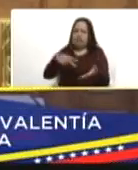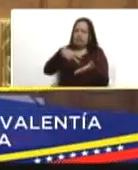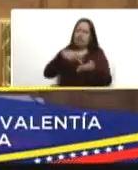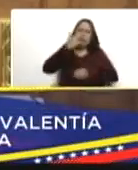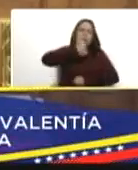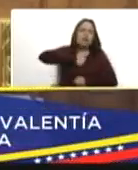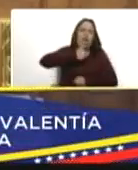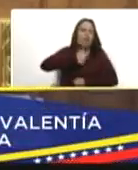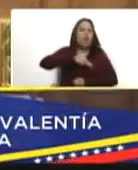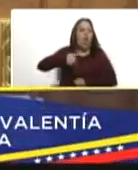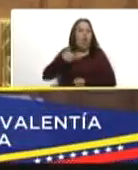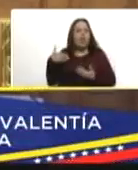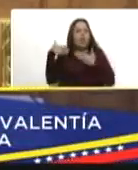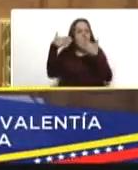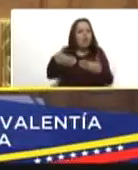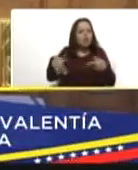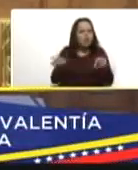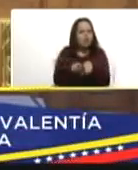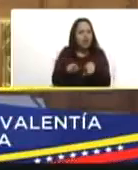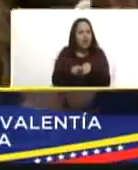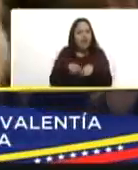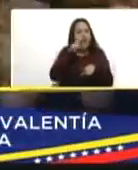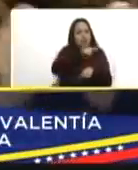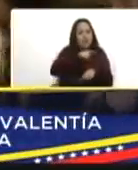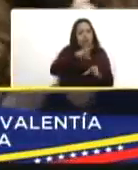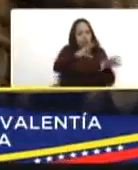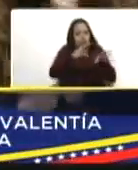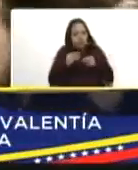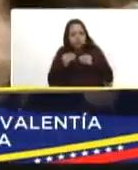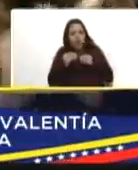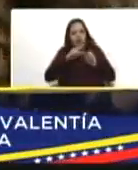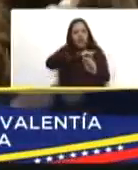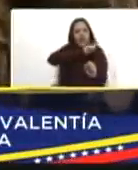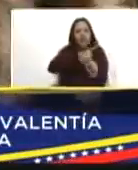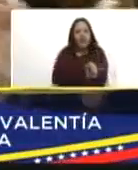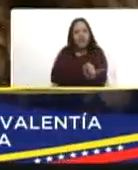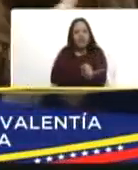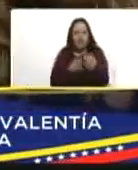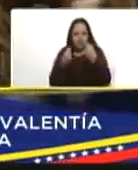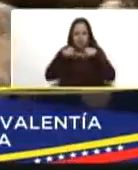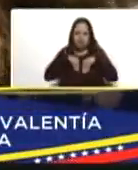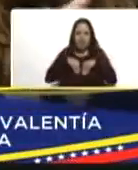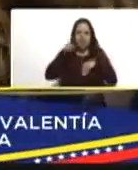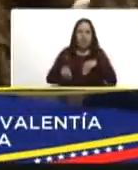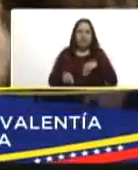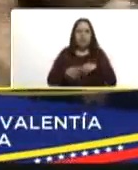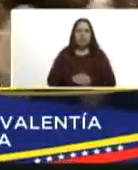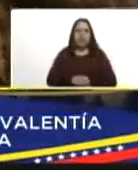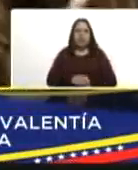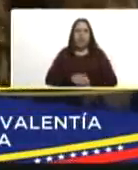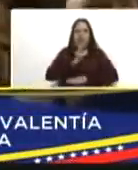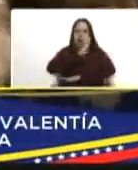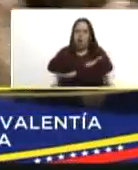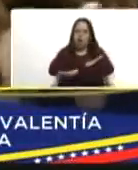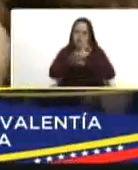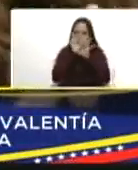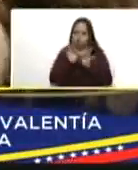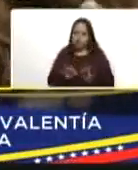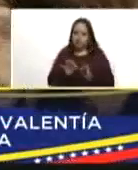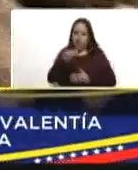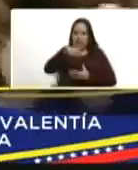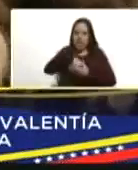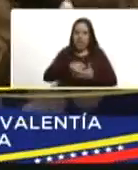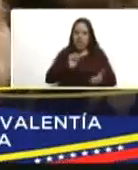adelante y eso le daba la fuerza moral a él y su conducta heroica en las cárceles del